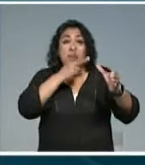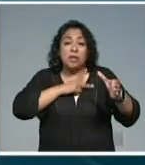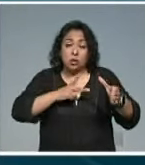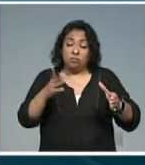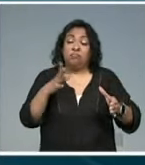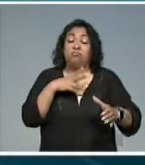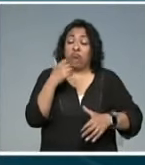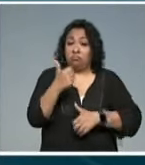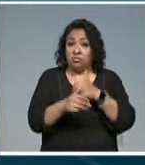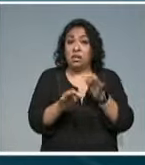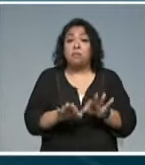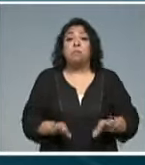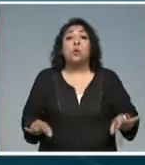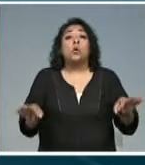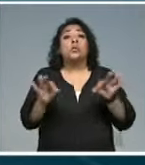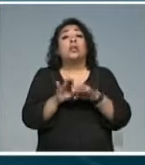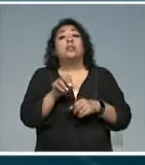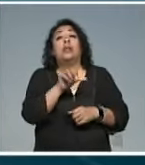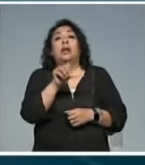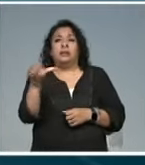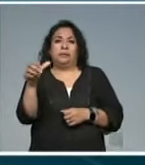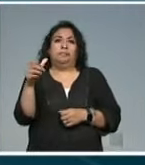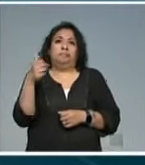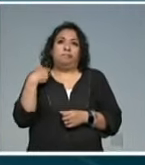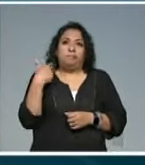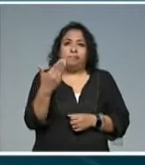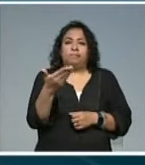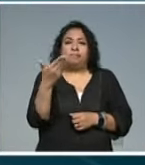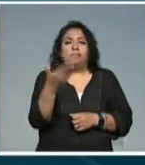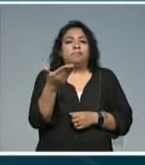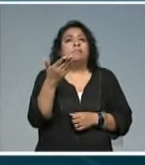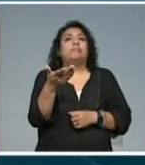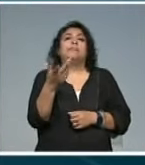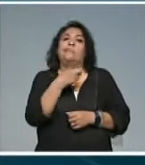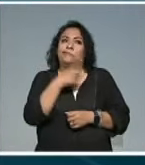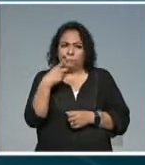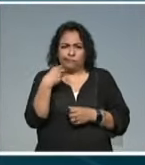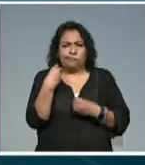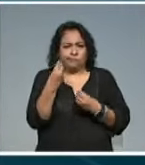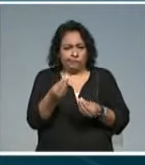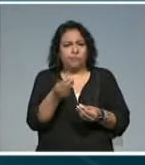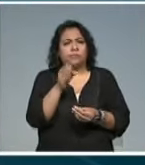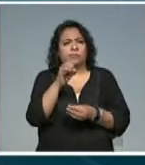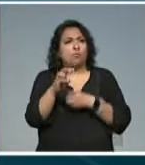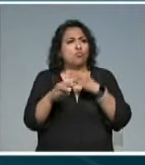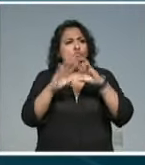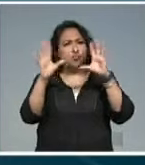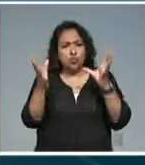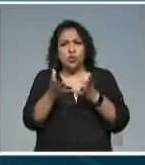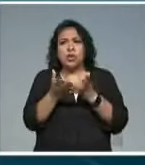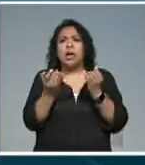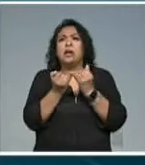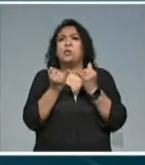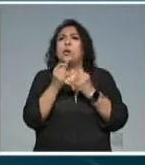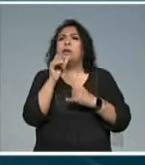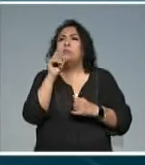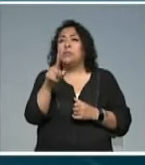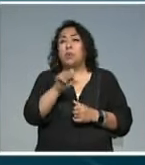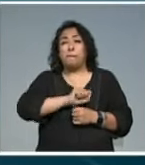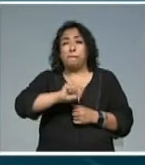una competencia importante por esta demanda que se tendría que satisfacer a nivel mundial, y por supuesto